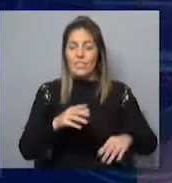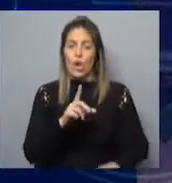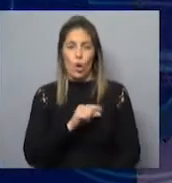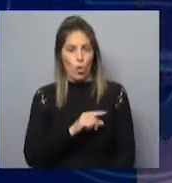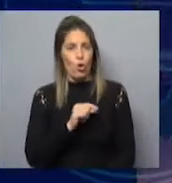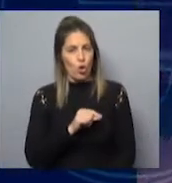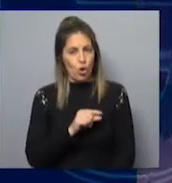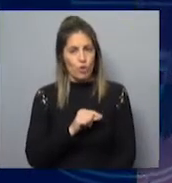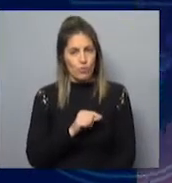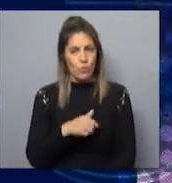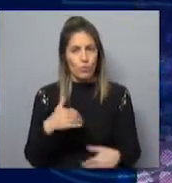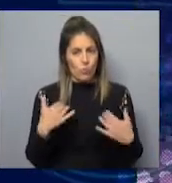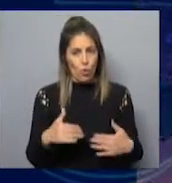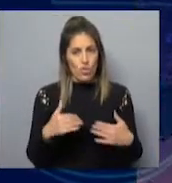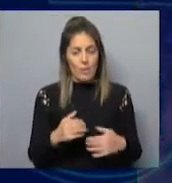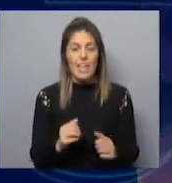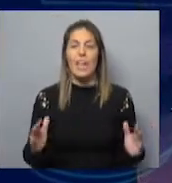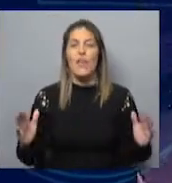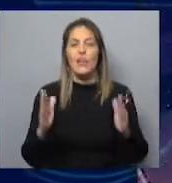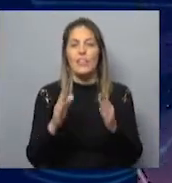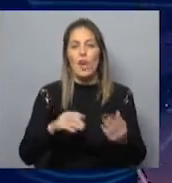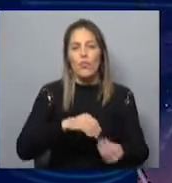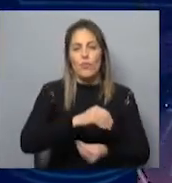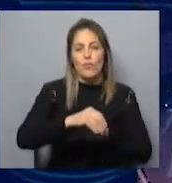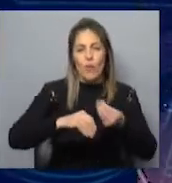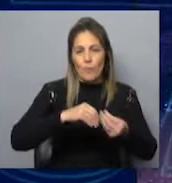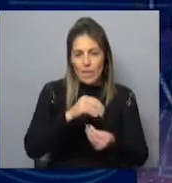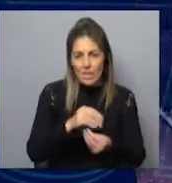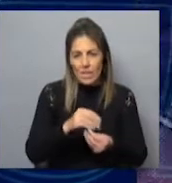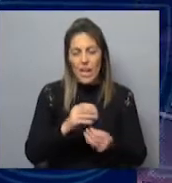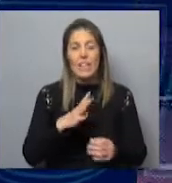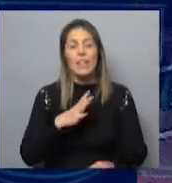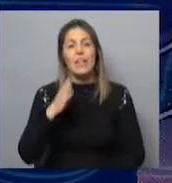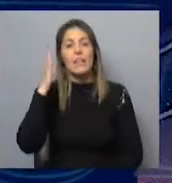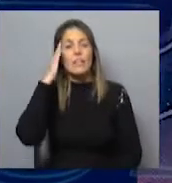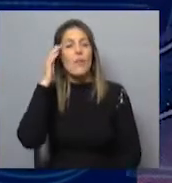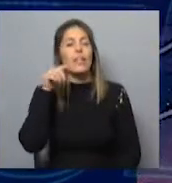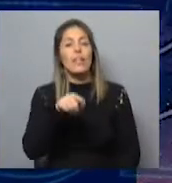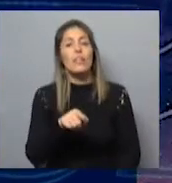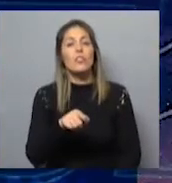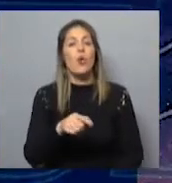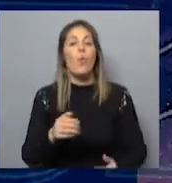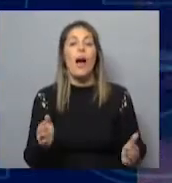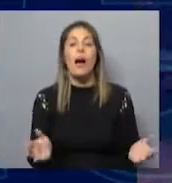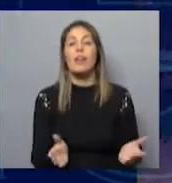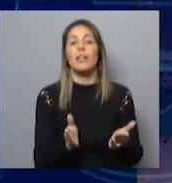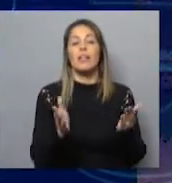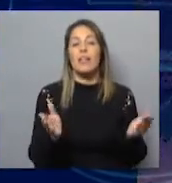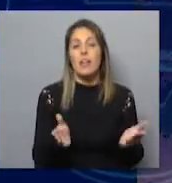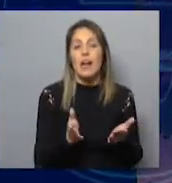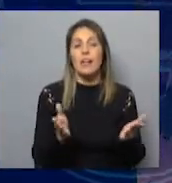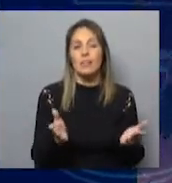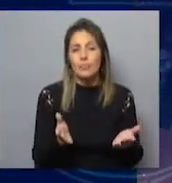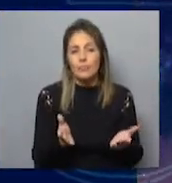veces el tener que enfrentar a una familia en tener que saber que eso va a generar este